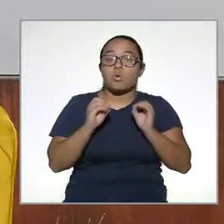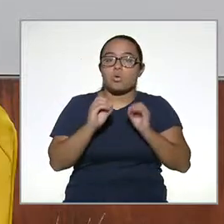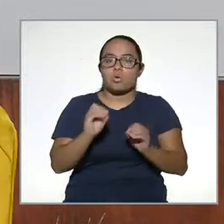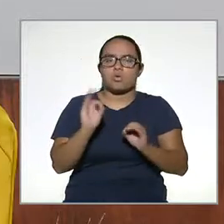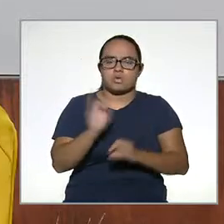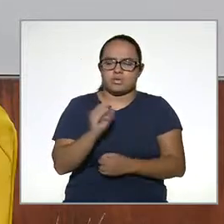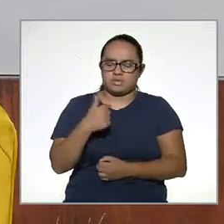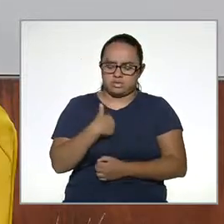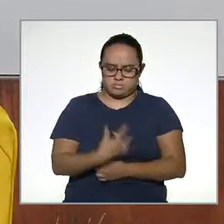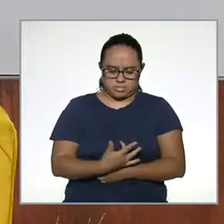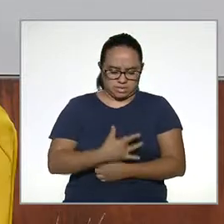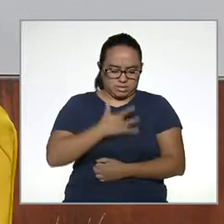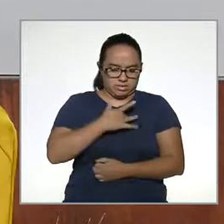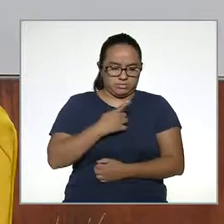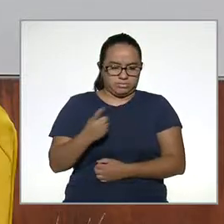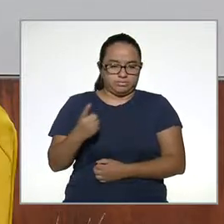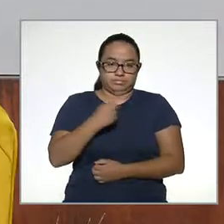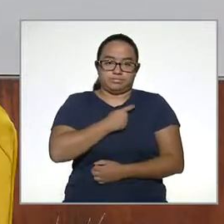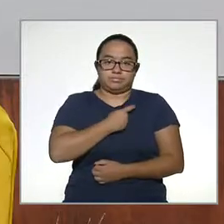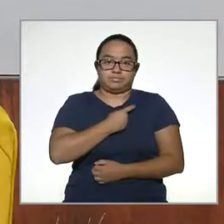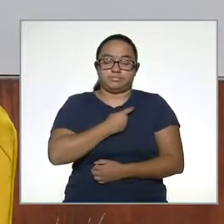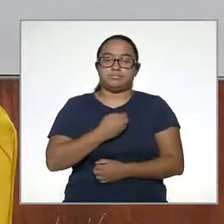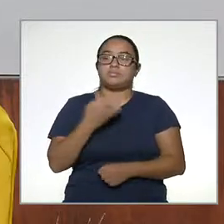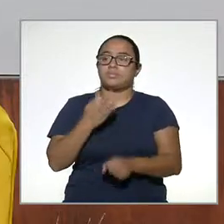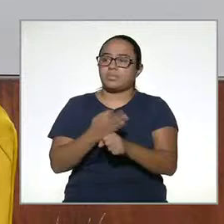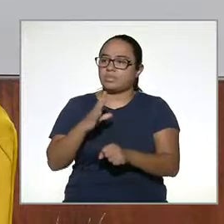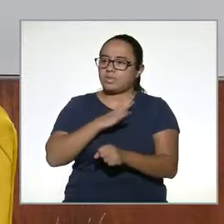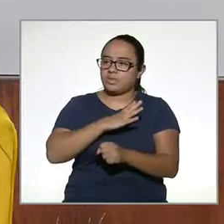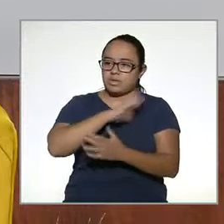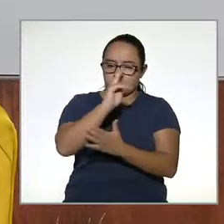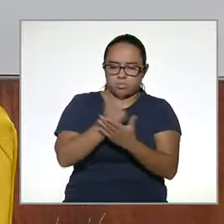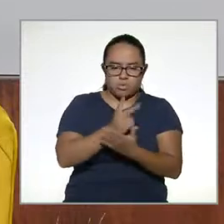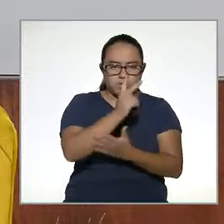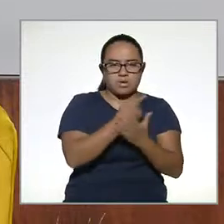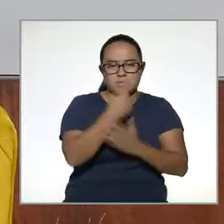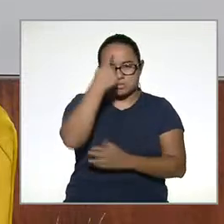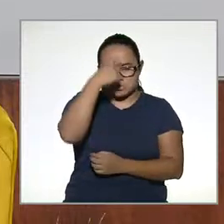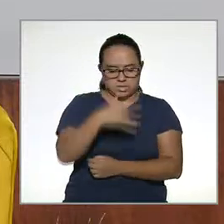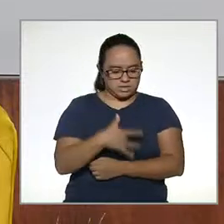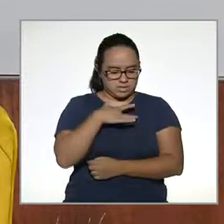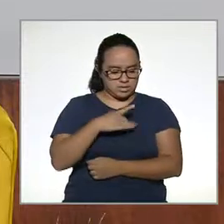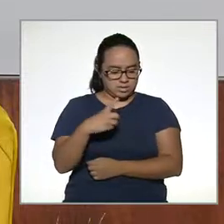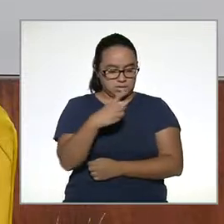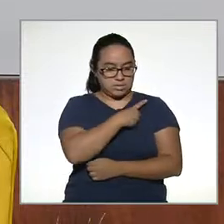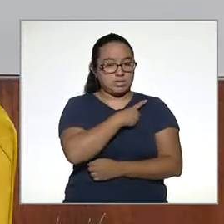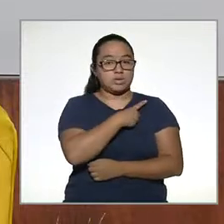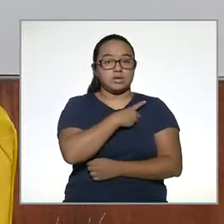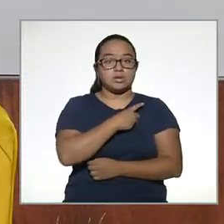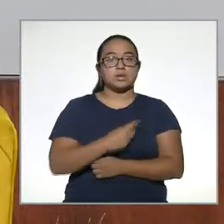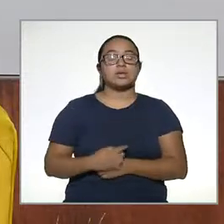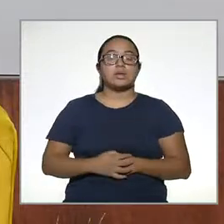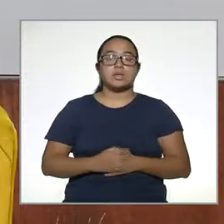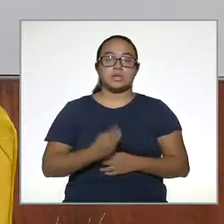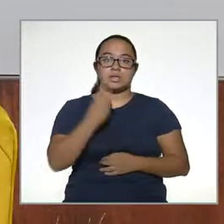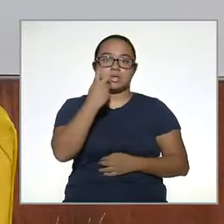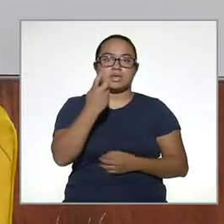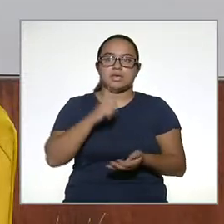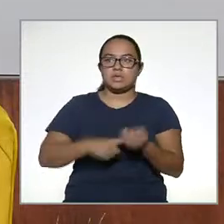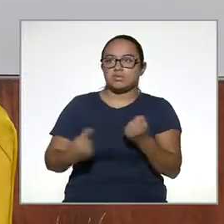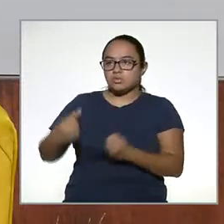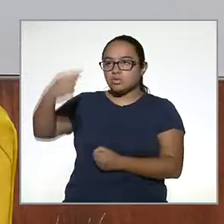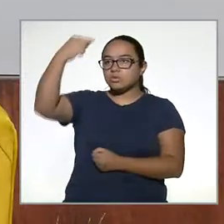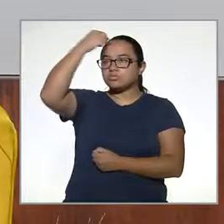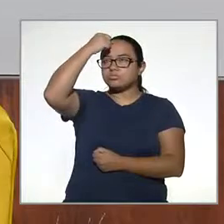siento sola. Aquí hemos hecho muchísimos programas sobre la soledad. Y eso yo me imagino que viene sembrado desde la infancia. Claro,